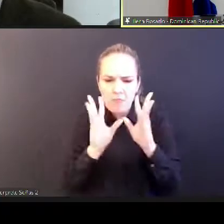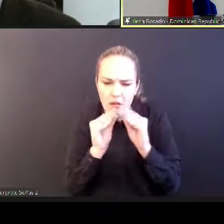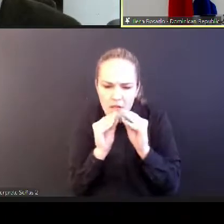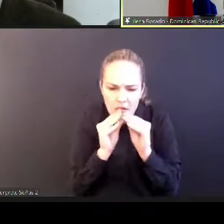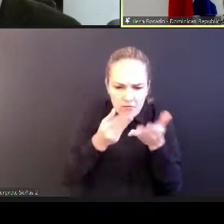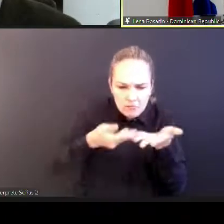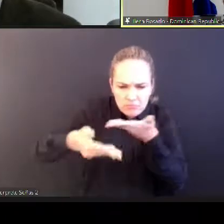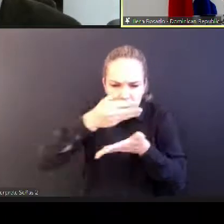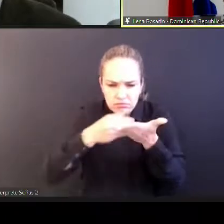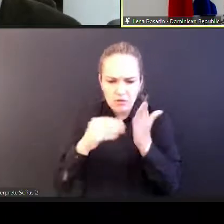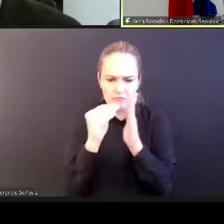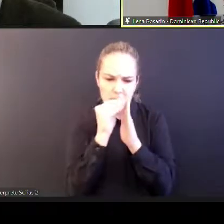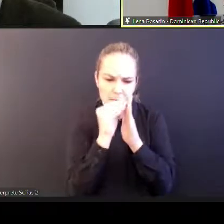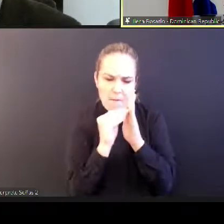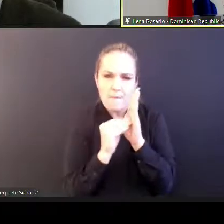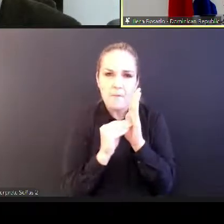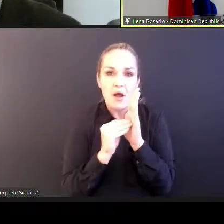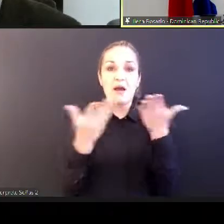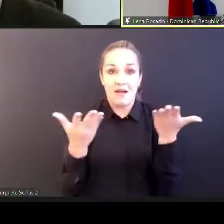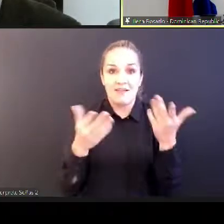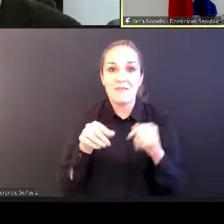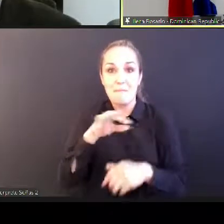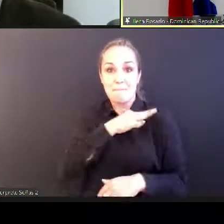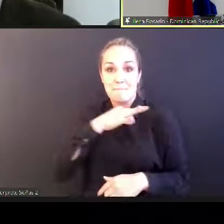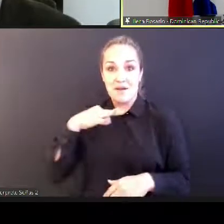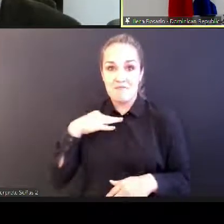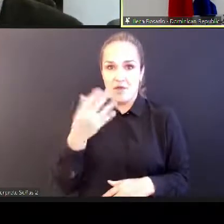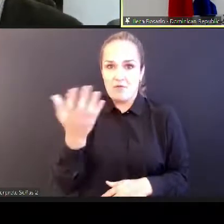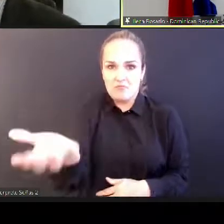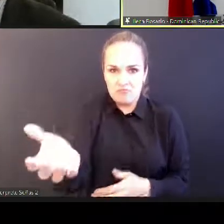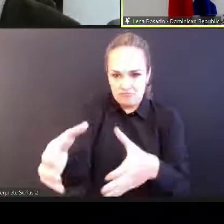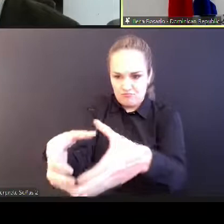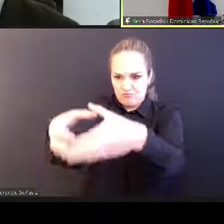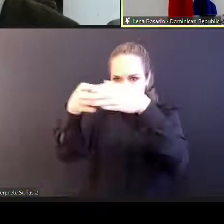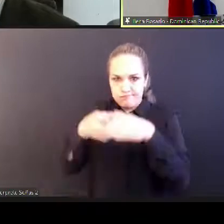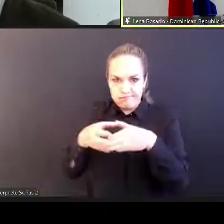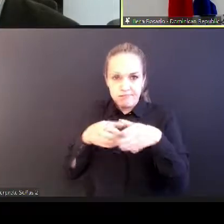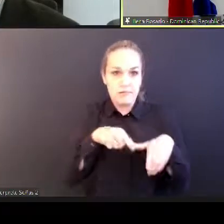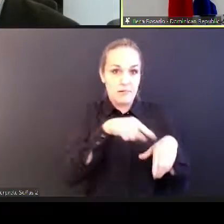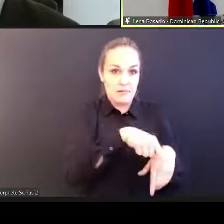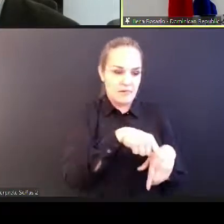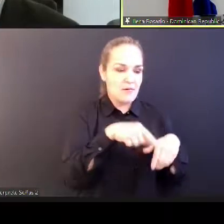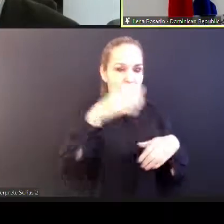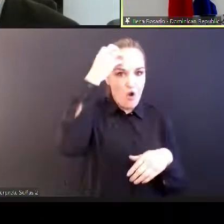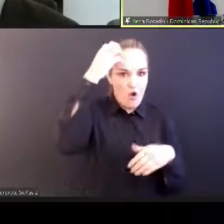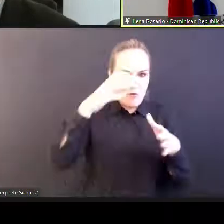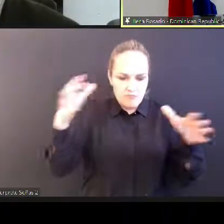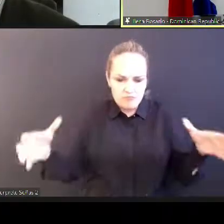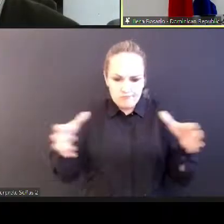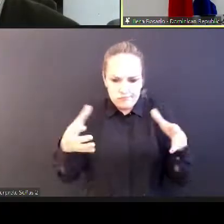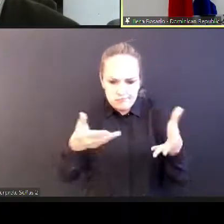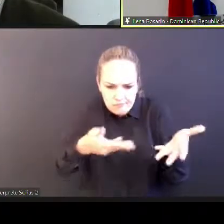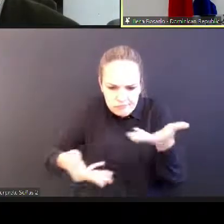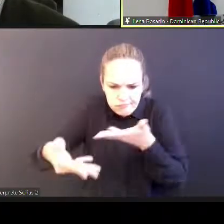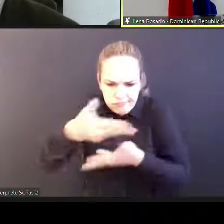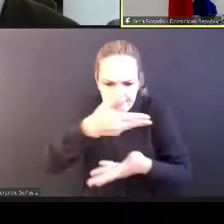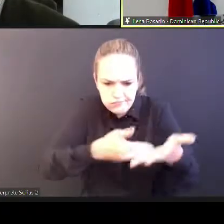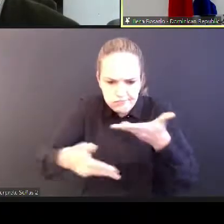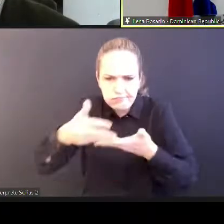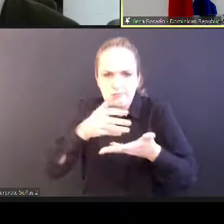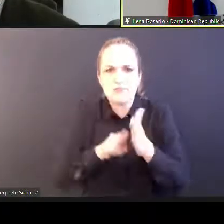ese encuentro público-privado donde nos dio las herramientas para poder tener una estrategia con